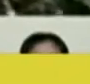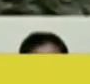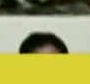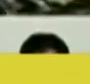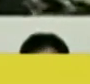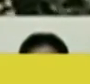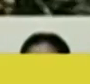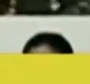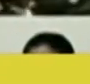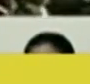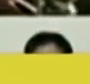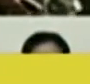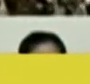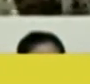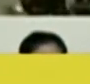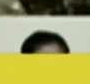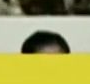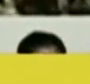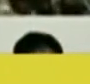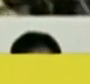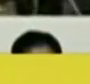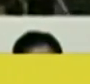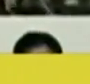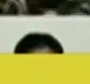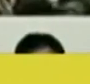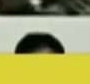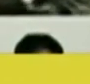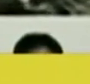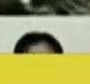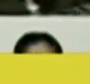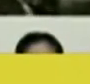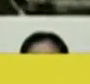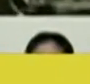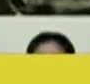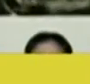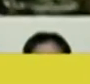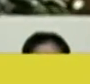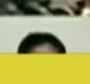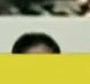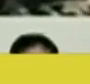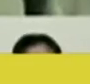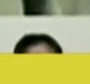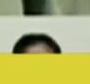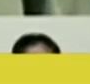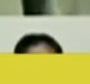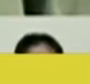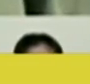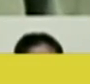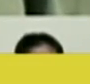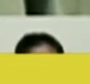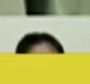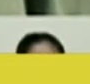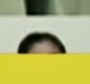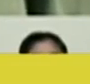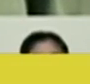nuestra amada patria. Trabajando con esmero, fortaleza, constancia y sacrificio al cumplimiento de nuestros deberes